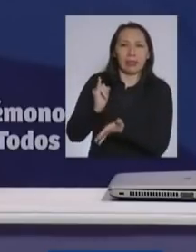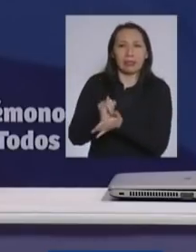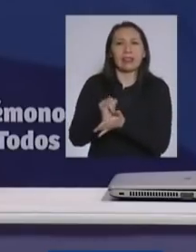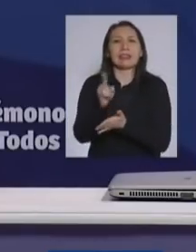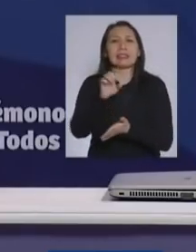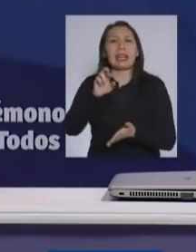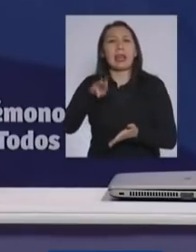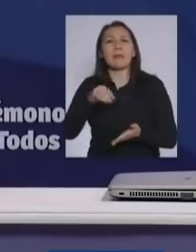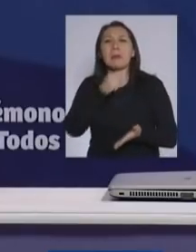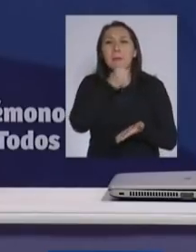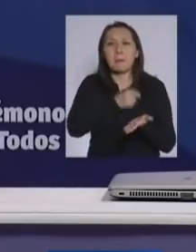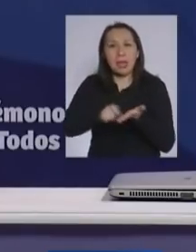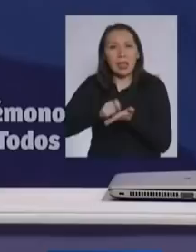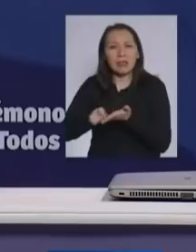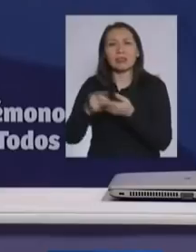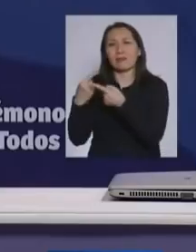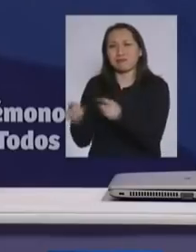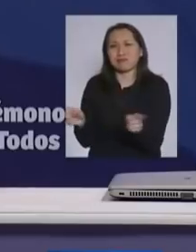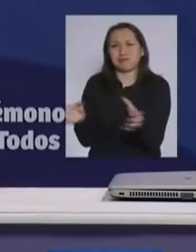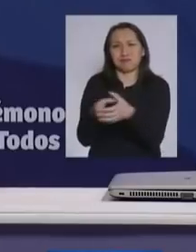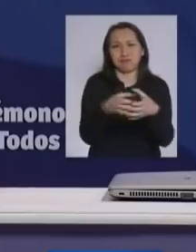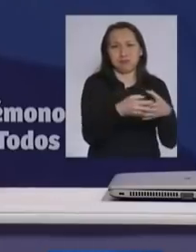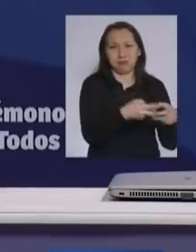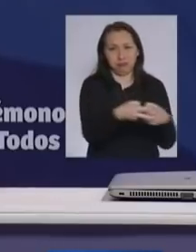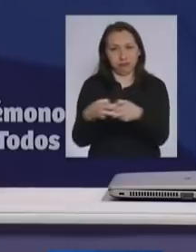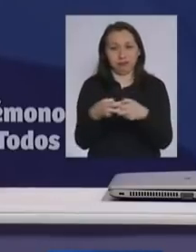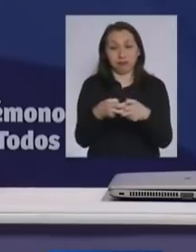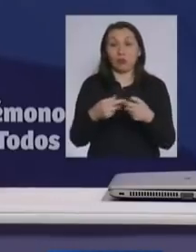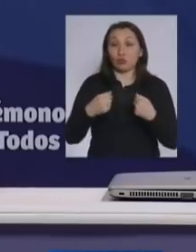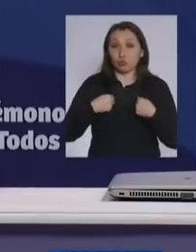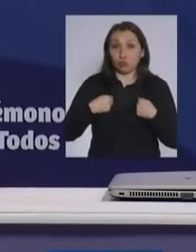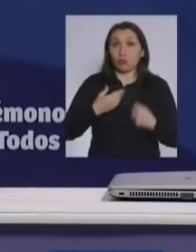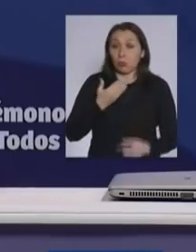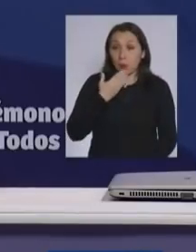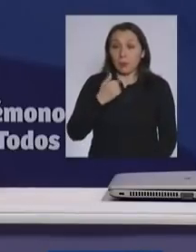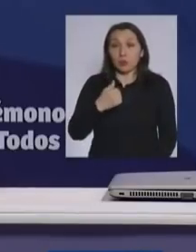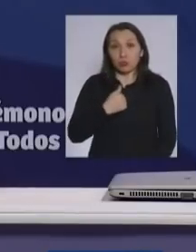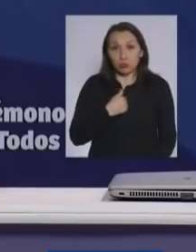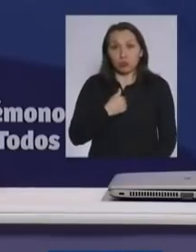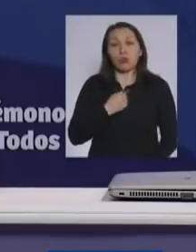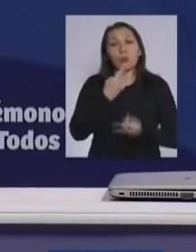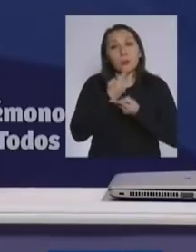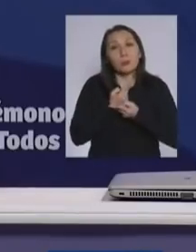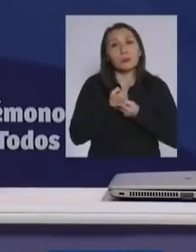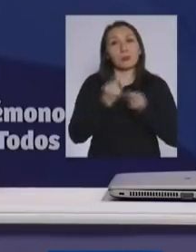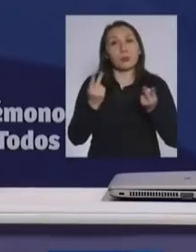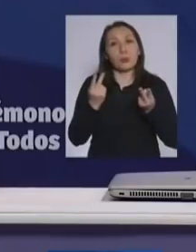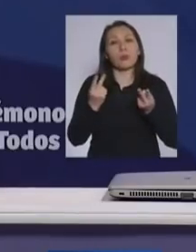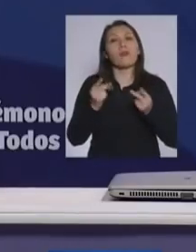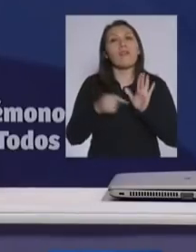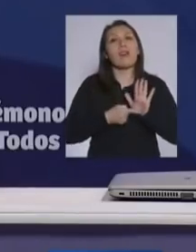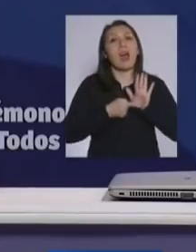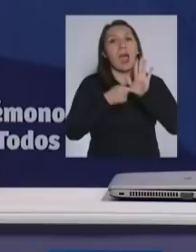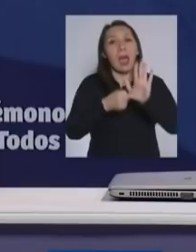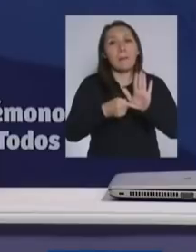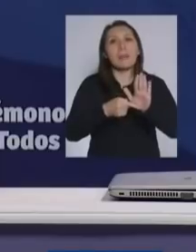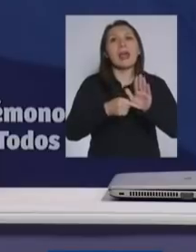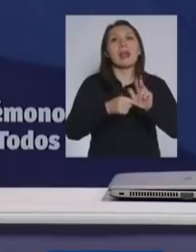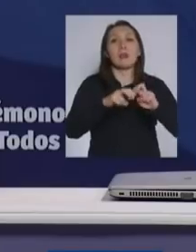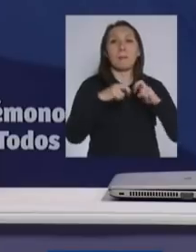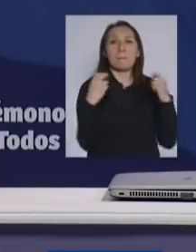alcaldes, periodistas, gremios. Y, de hecho, yo mismo lo anuncié que iba a ser presentado a la mesa